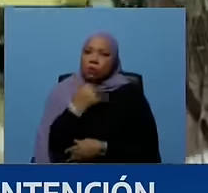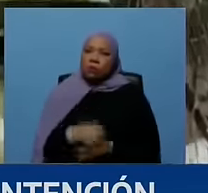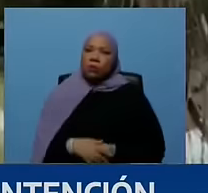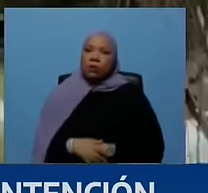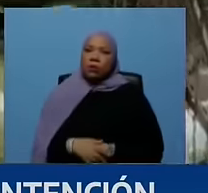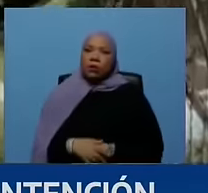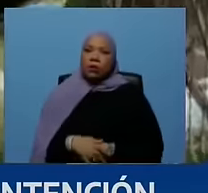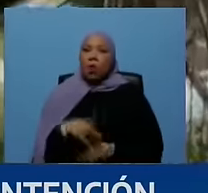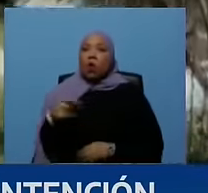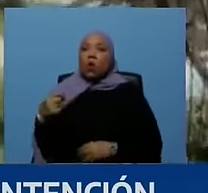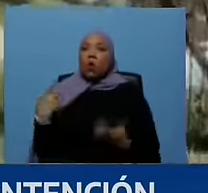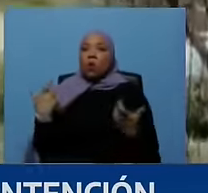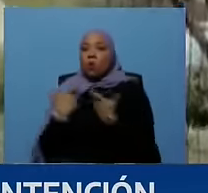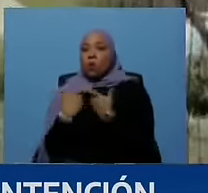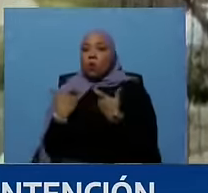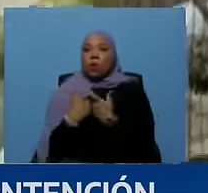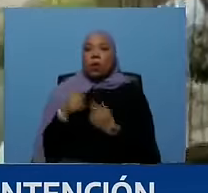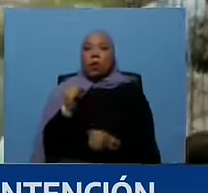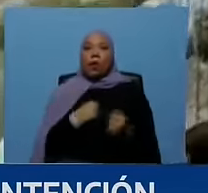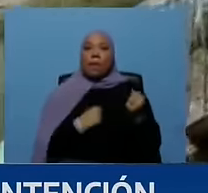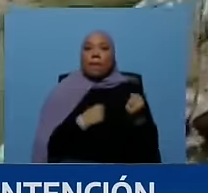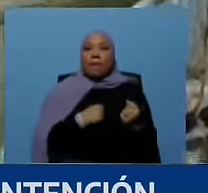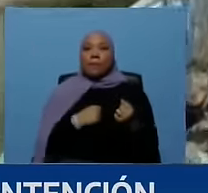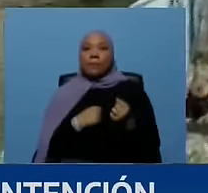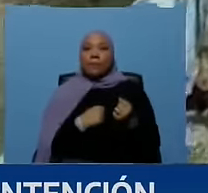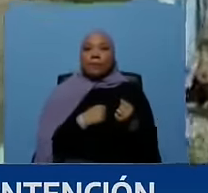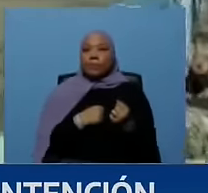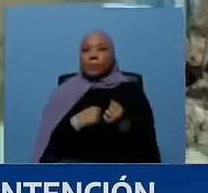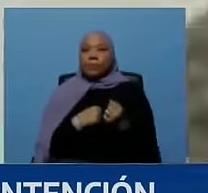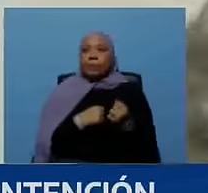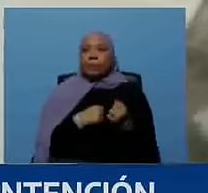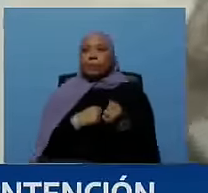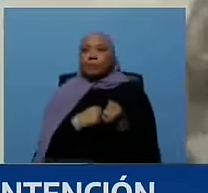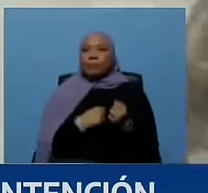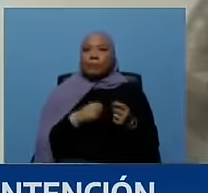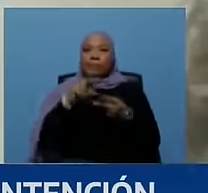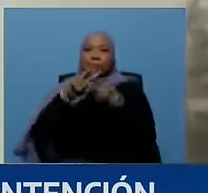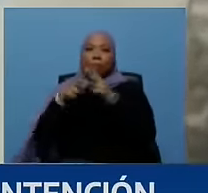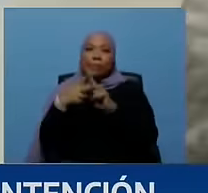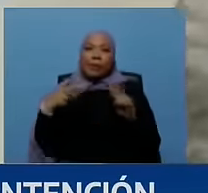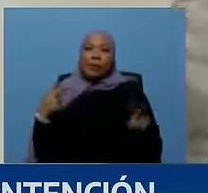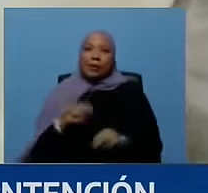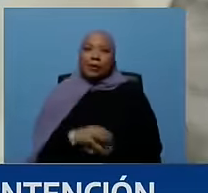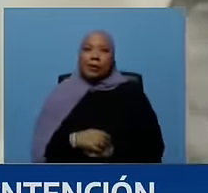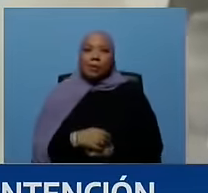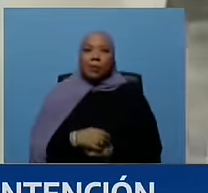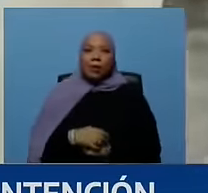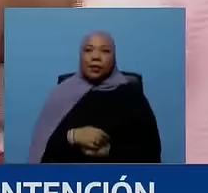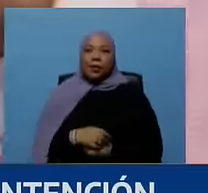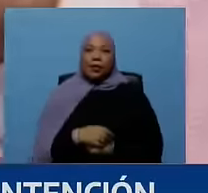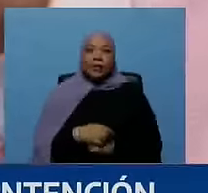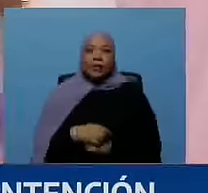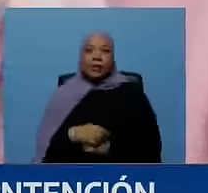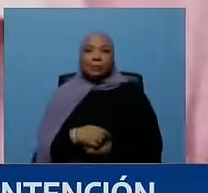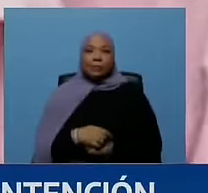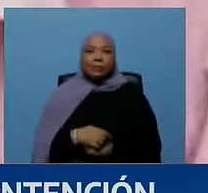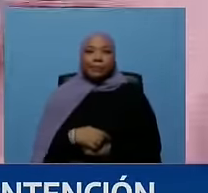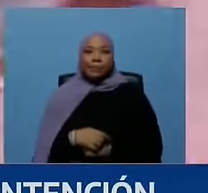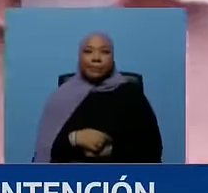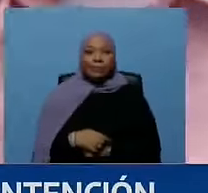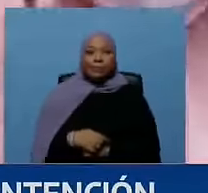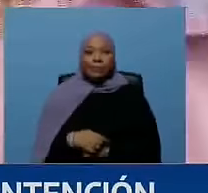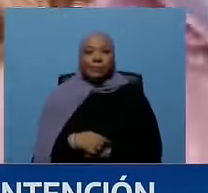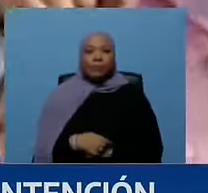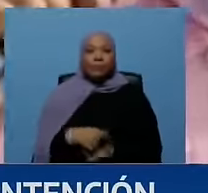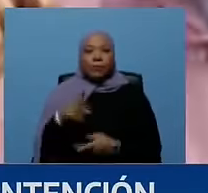No quiero guerra, queremos paz, paz, paz, paz, paz, paz. No quiero guerra, queremos